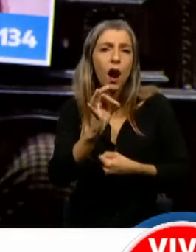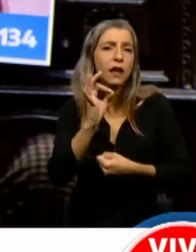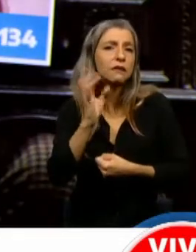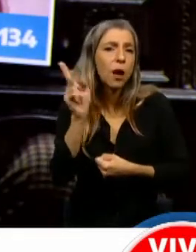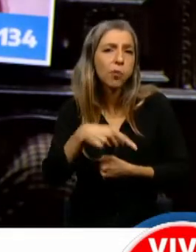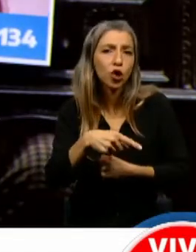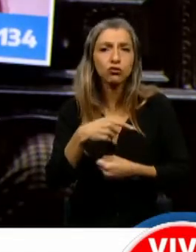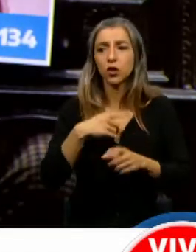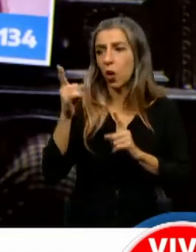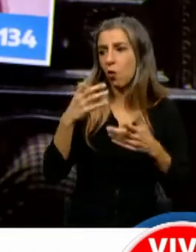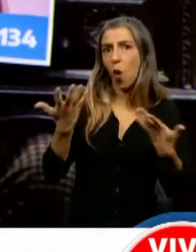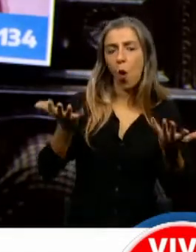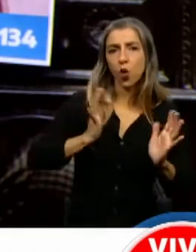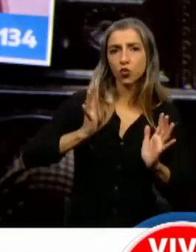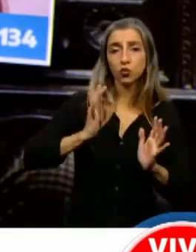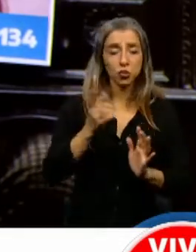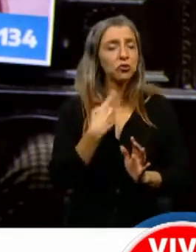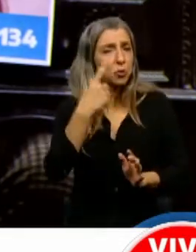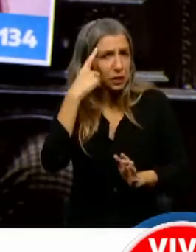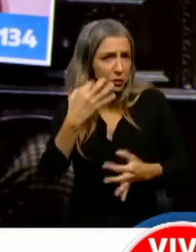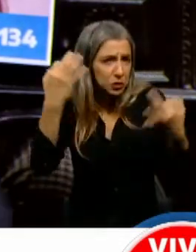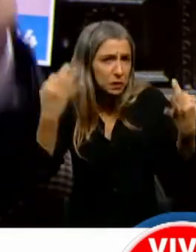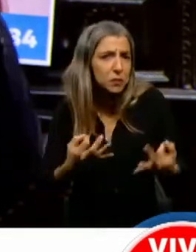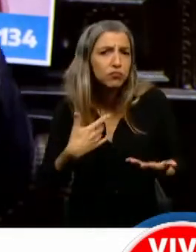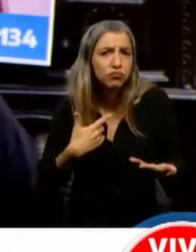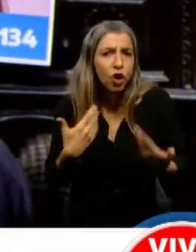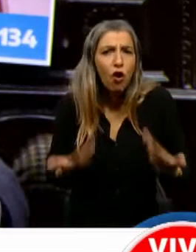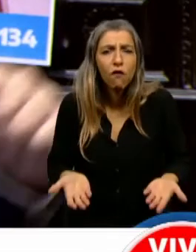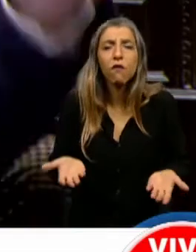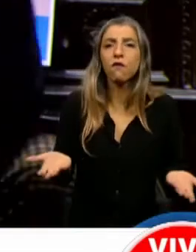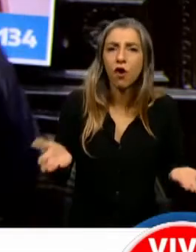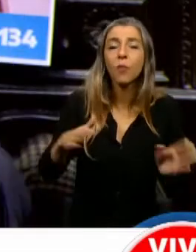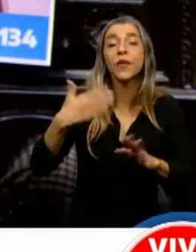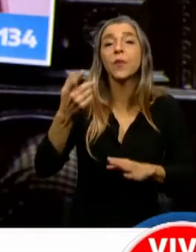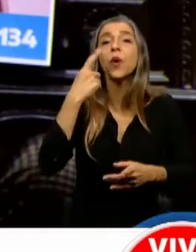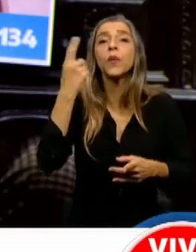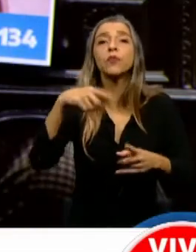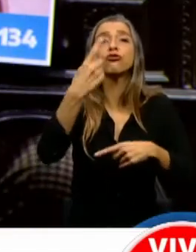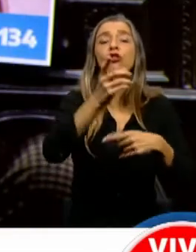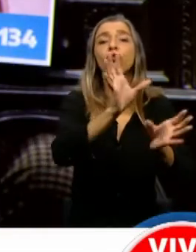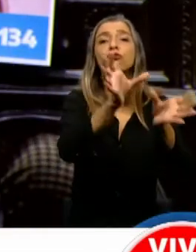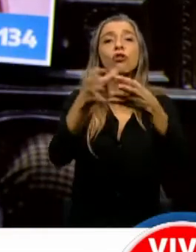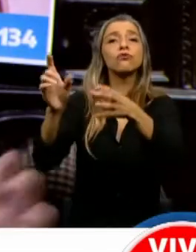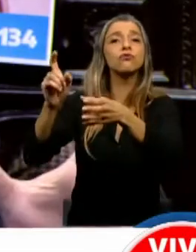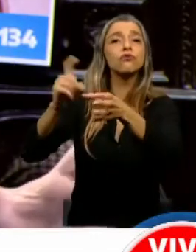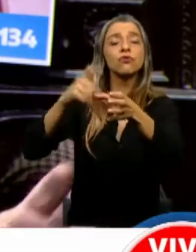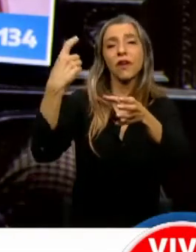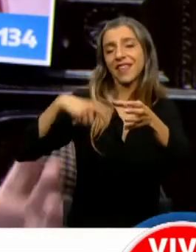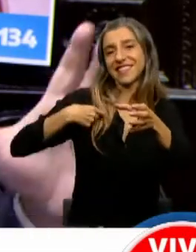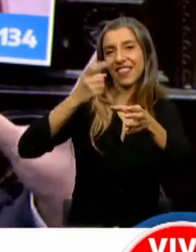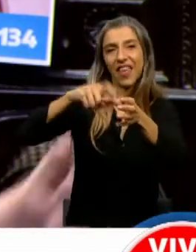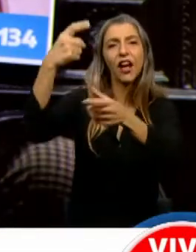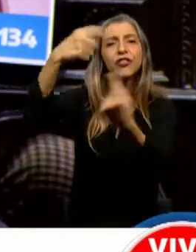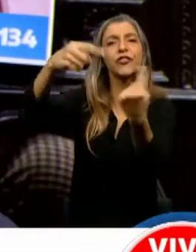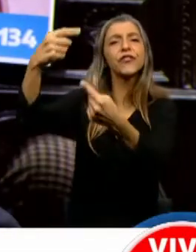nosotros creemos que eso es justo y que eso corresponde. Y después vimos paritarias de otros compañeros